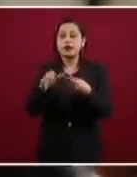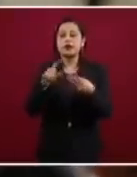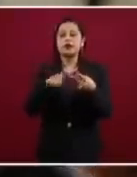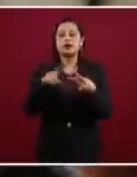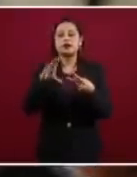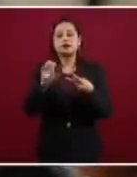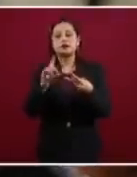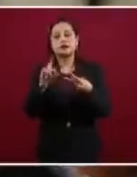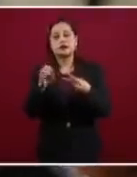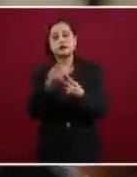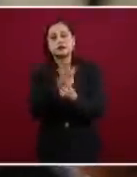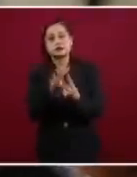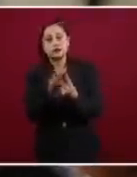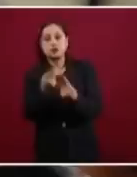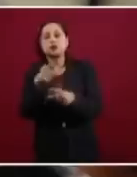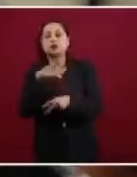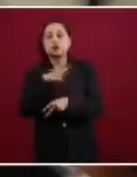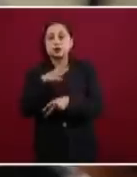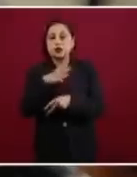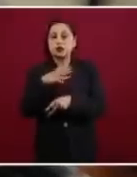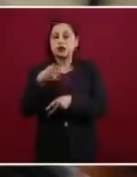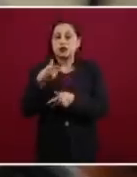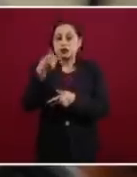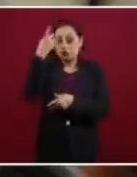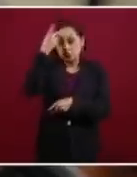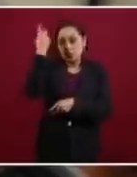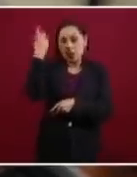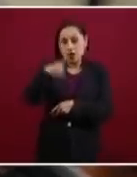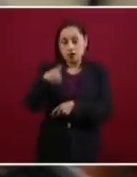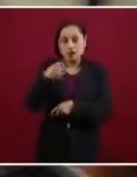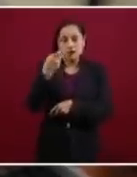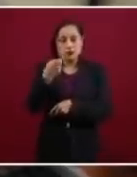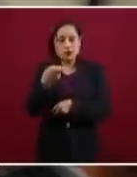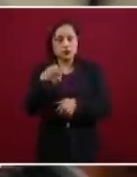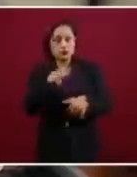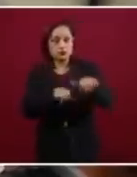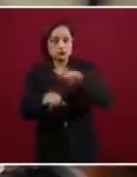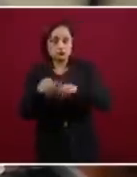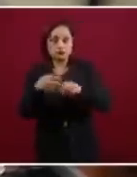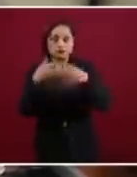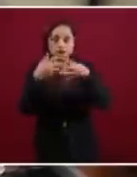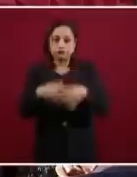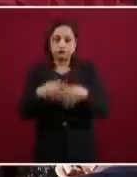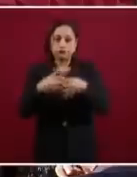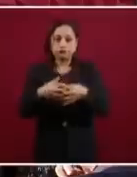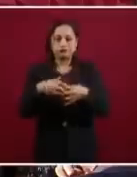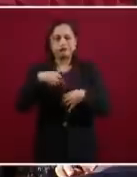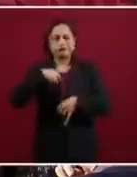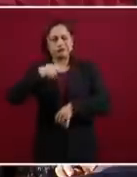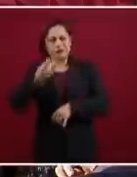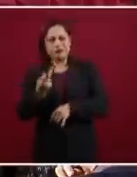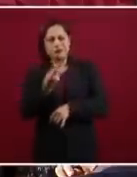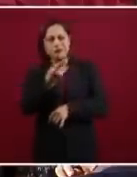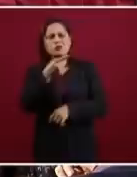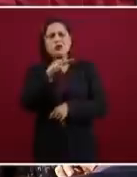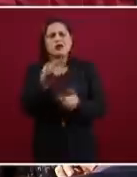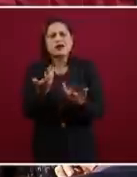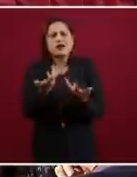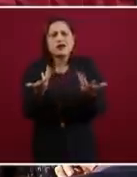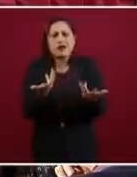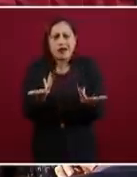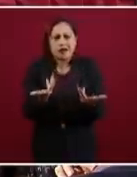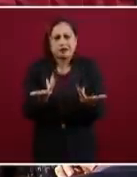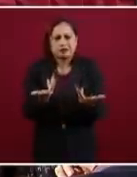presidente qué decisión tomará usted para darle solución y generarle empleos en la